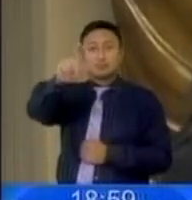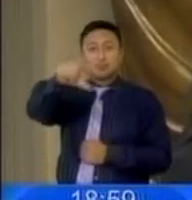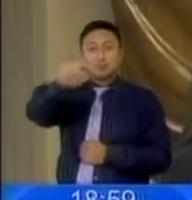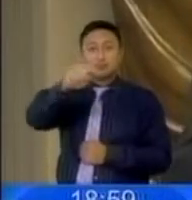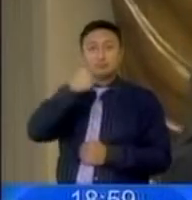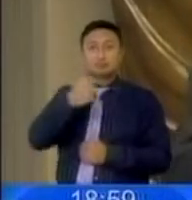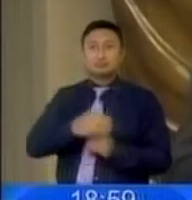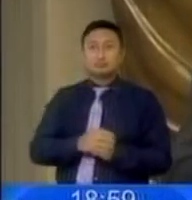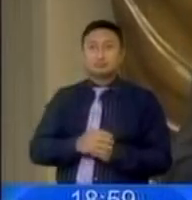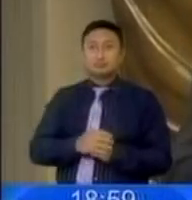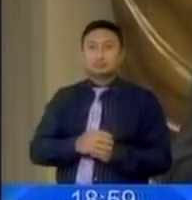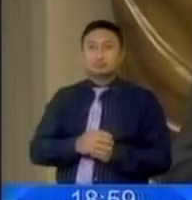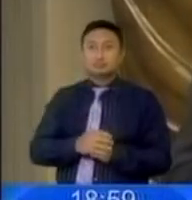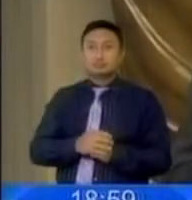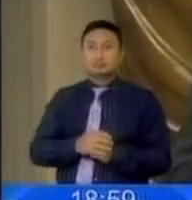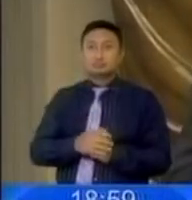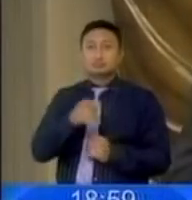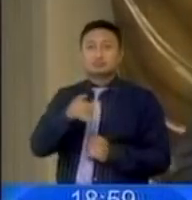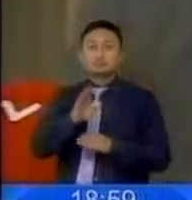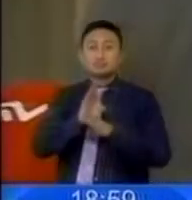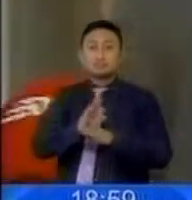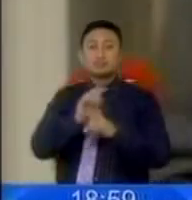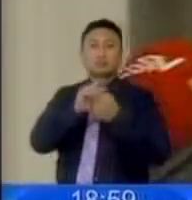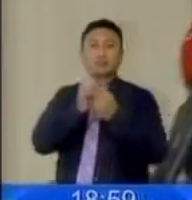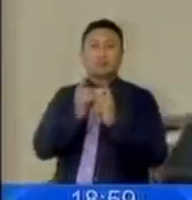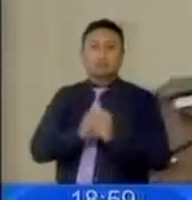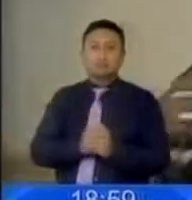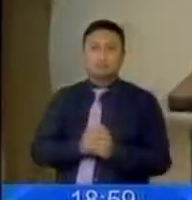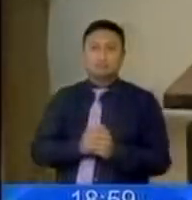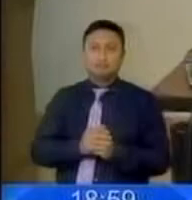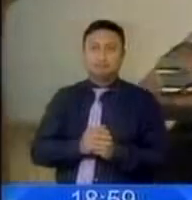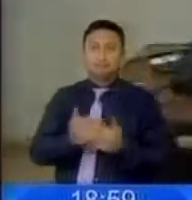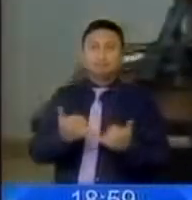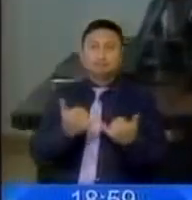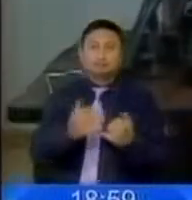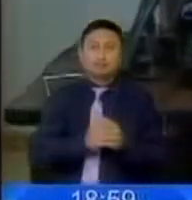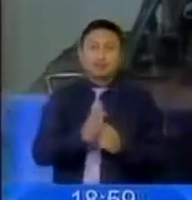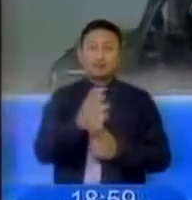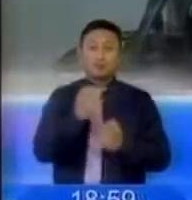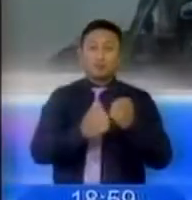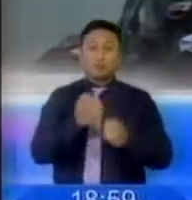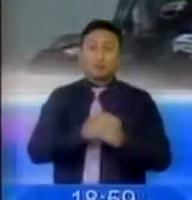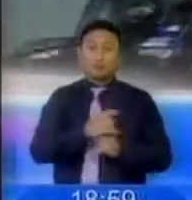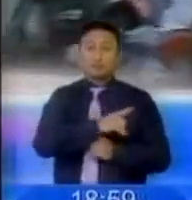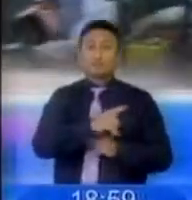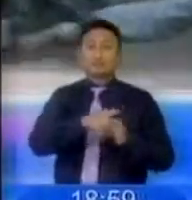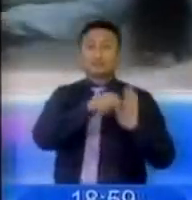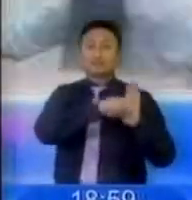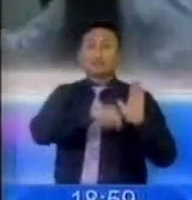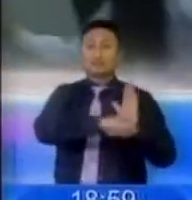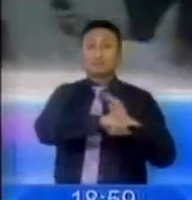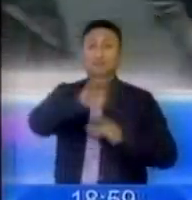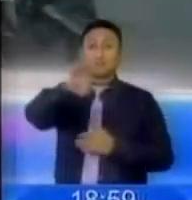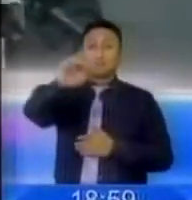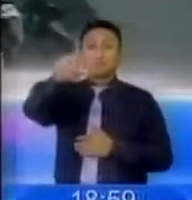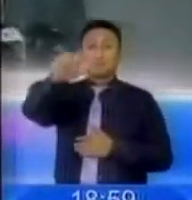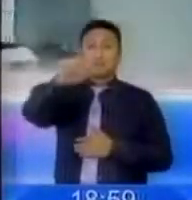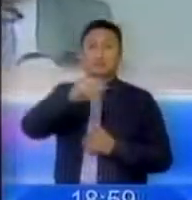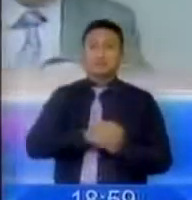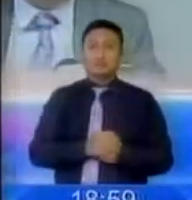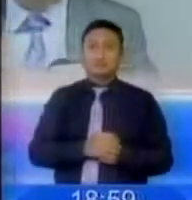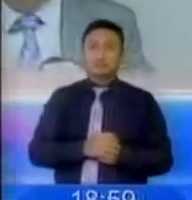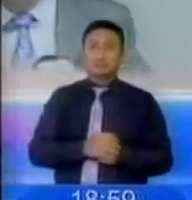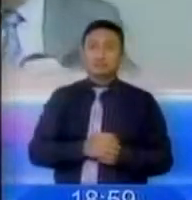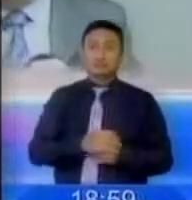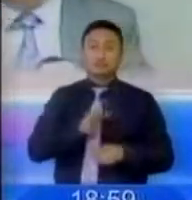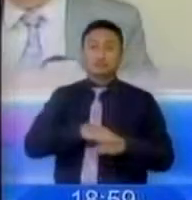que cambie de su versión. Situación que generó roces verbales entre Ochoa y Balda. Capaz usted envió